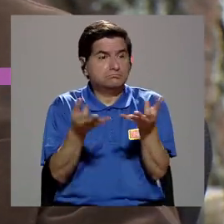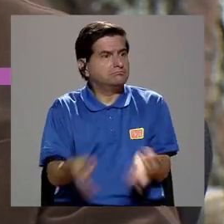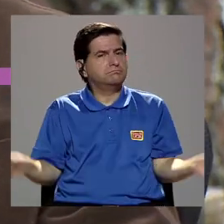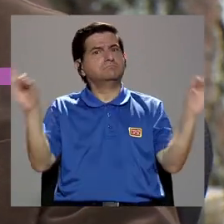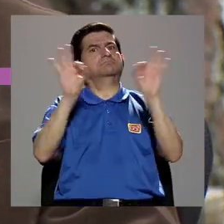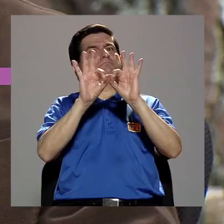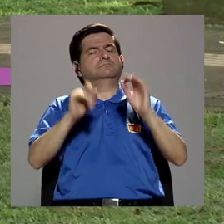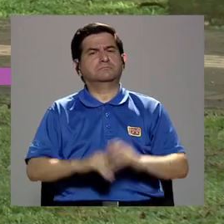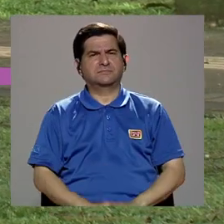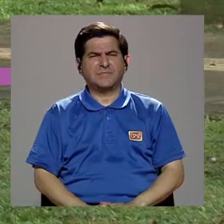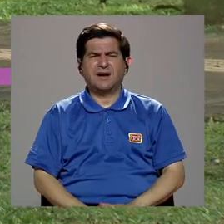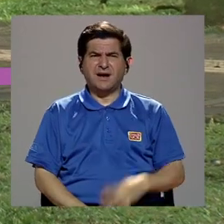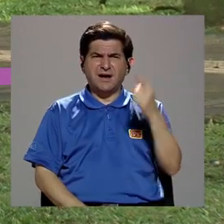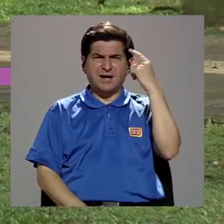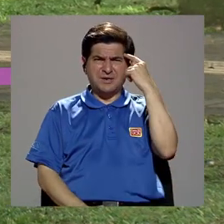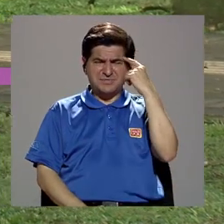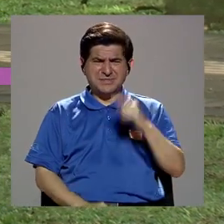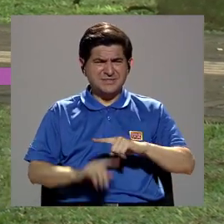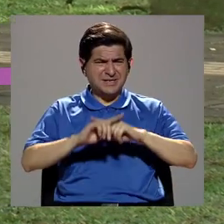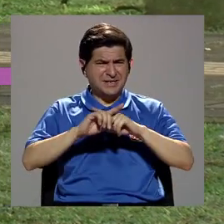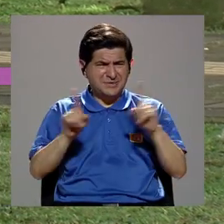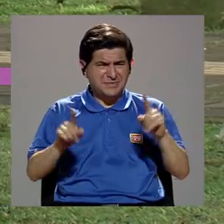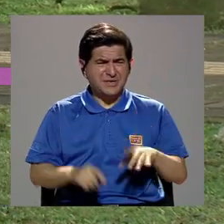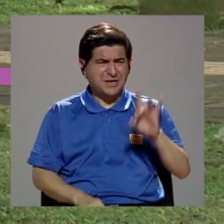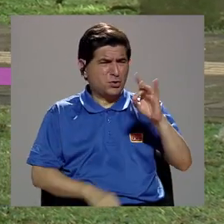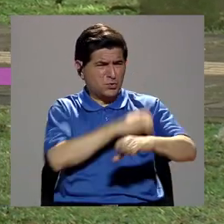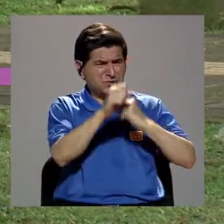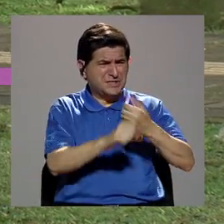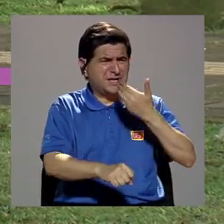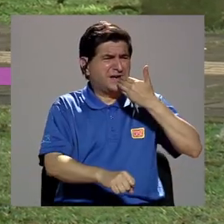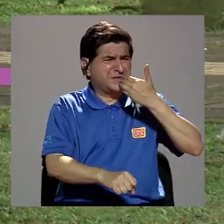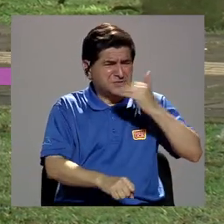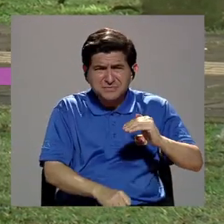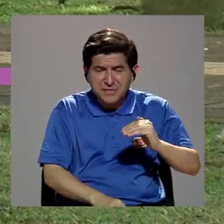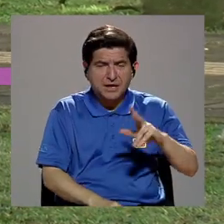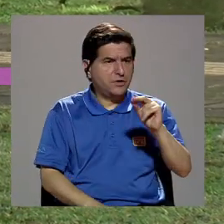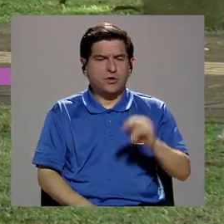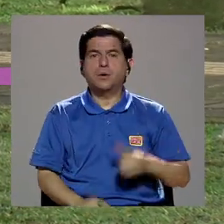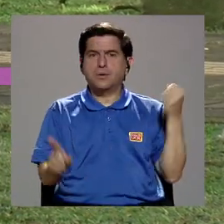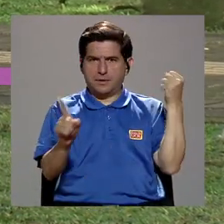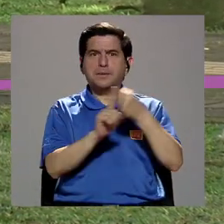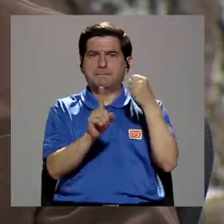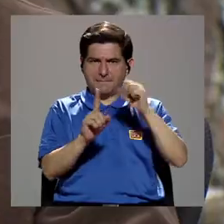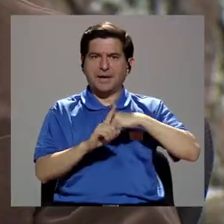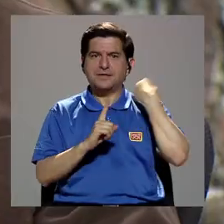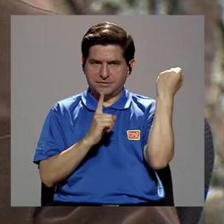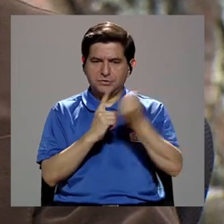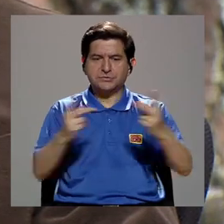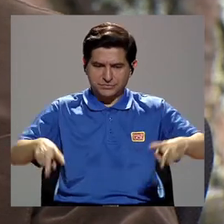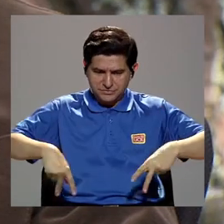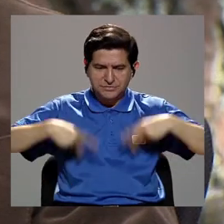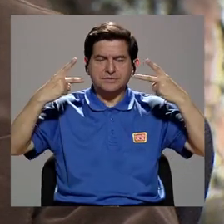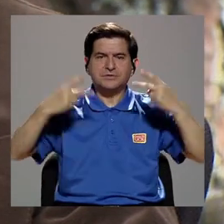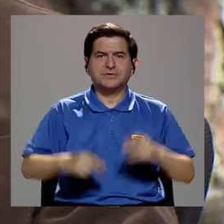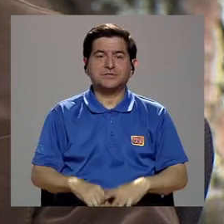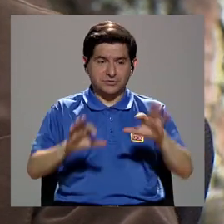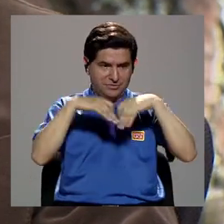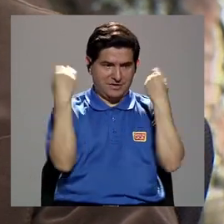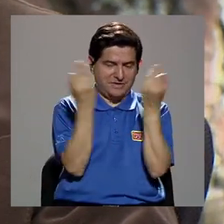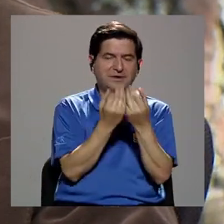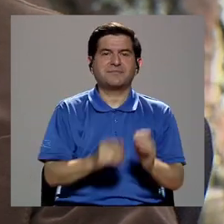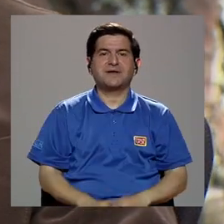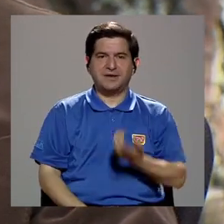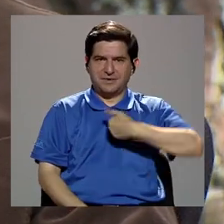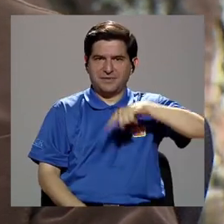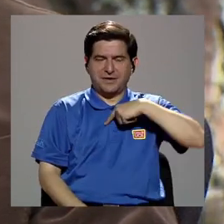más importante, ¿verdad? ¿Para qué llegar tan mal? Si podemos hacer cambios que impacten realmente nuestra condición y nuestra familia para llegar